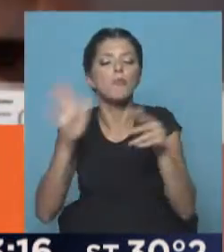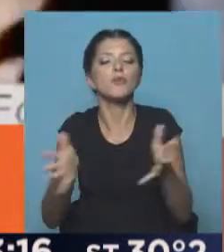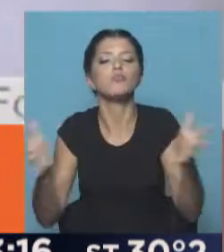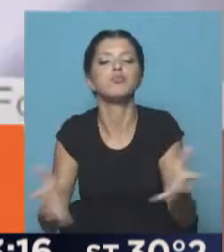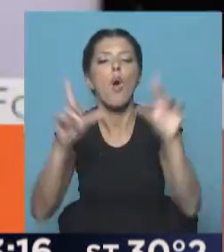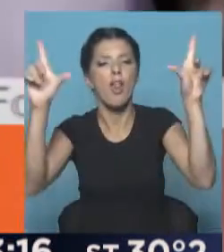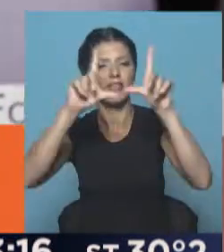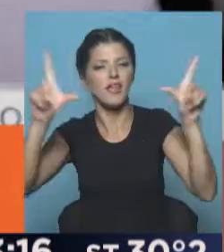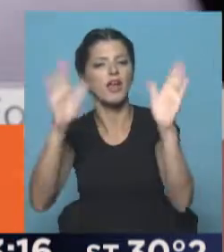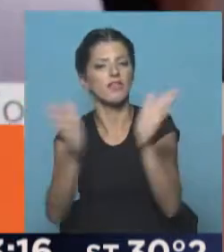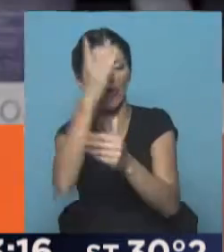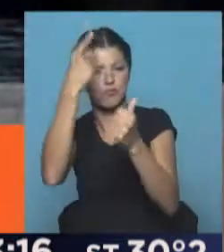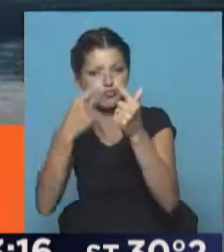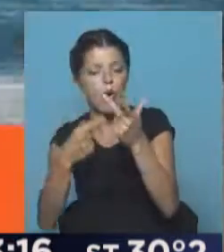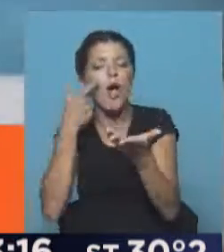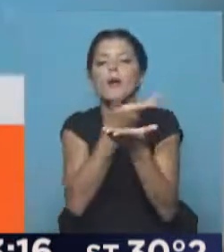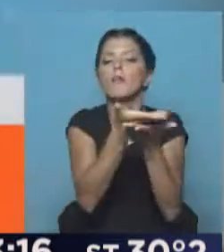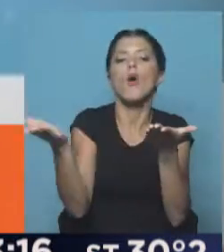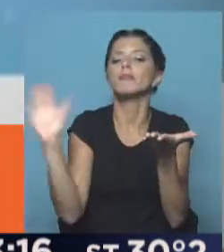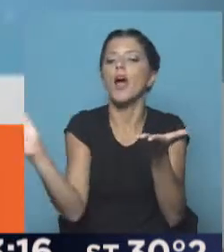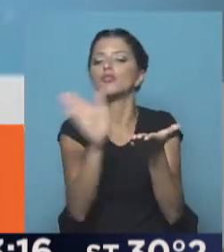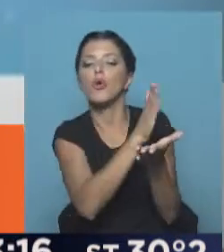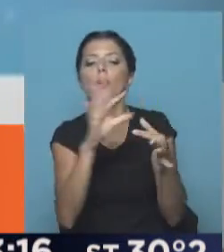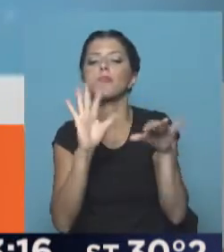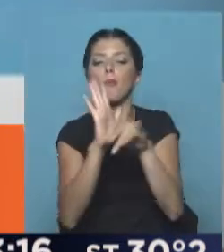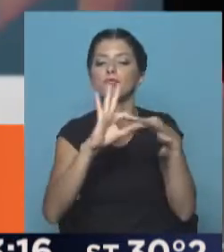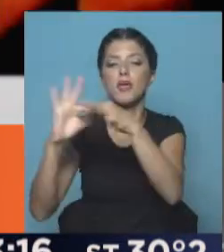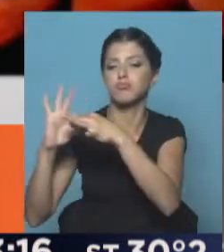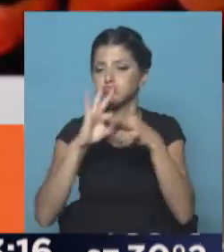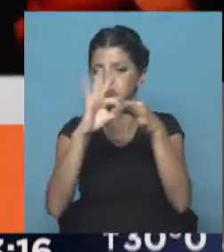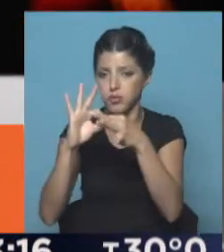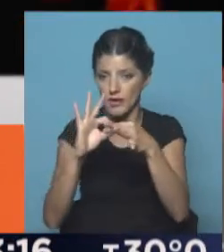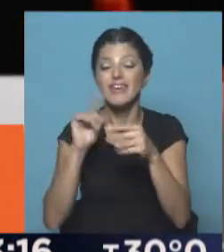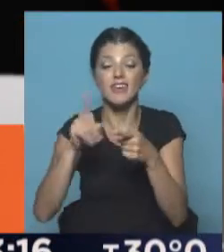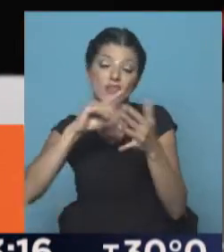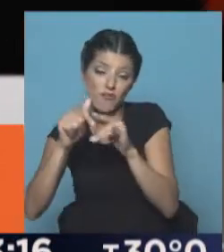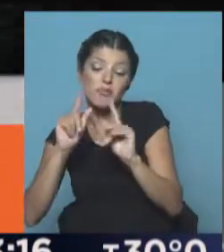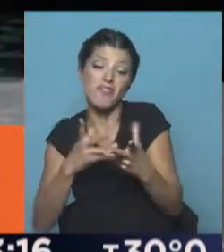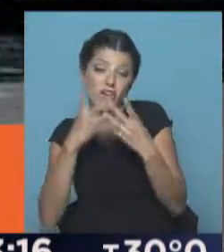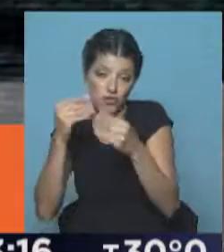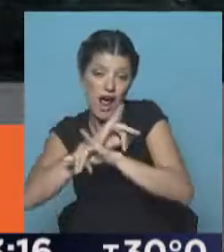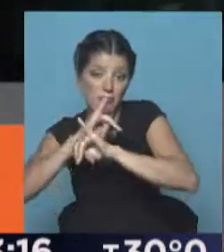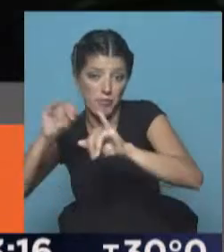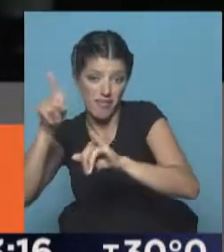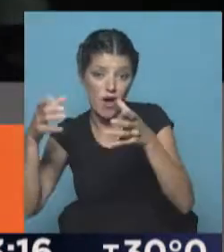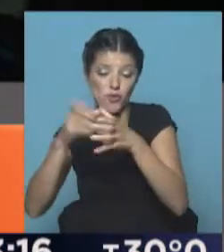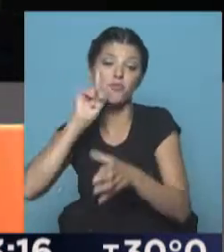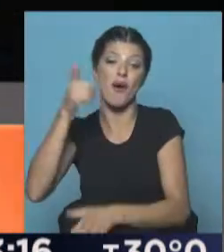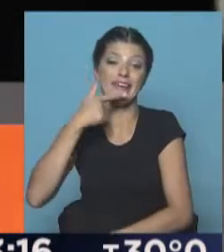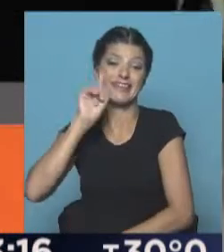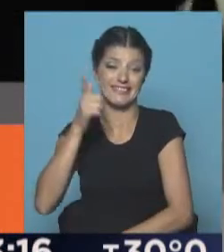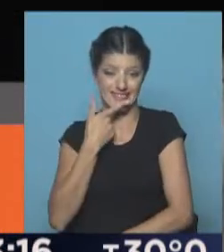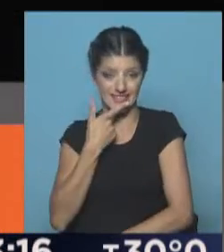todos los episodios en una misma casuística y favorecen así la meta propagandística del ISIS. Los